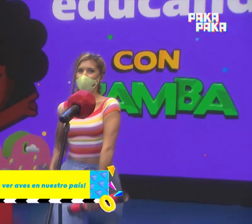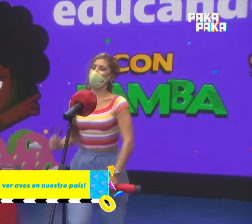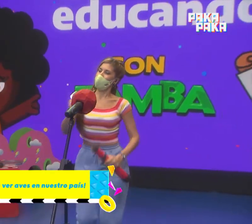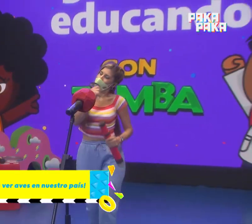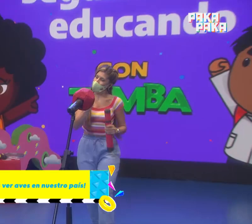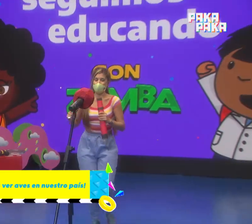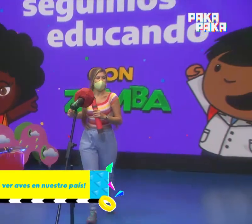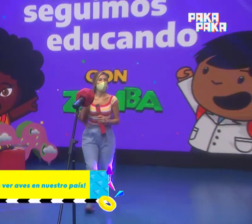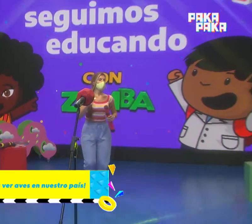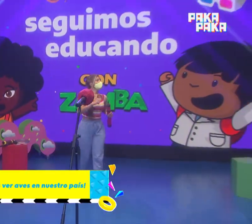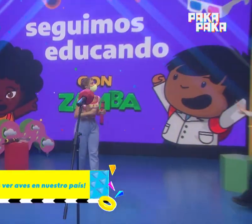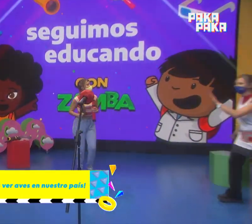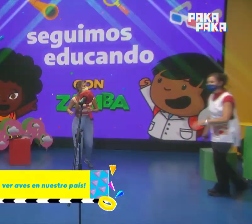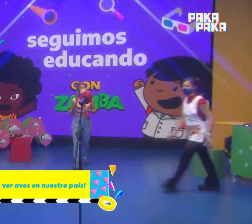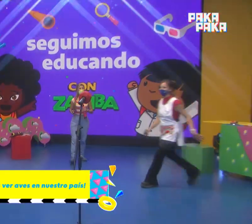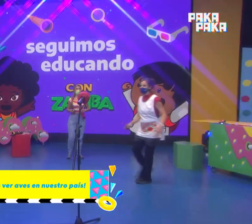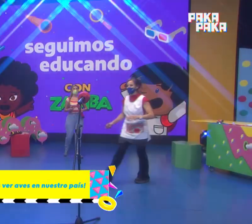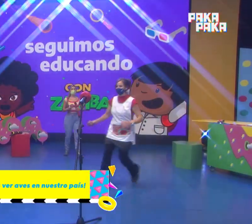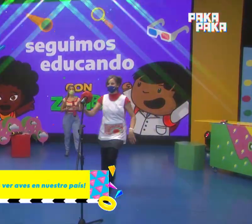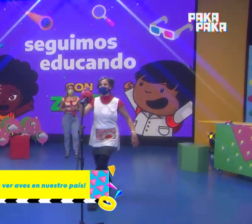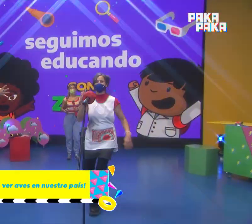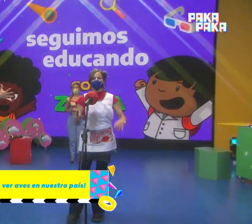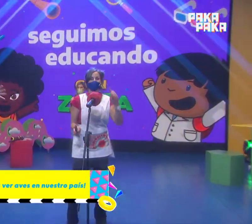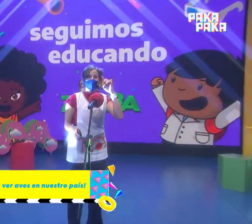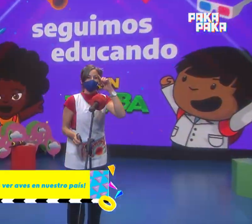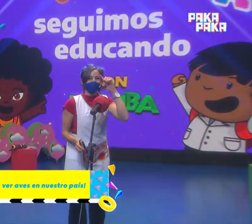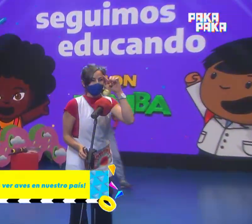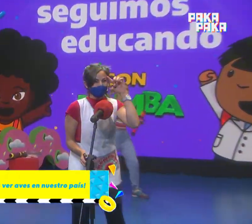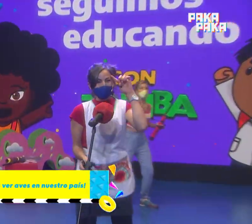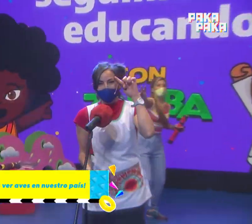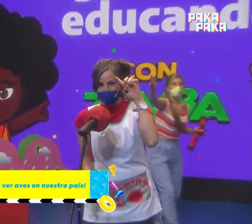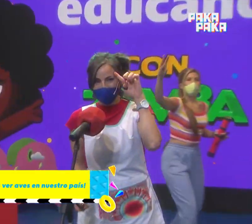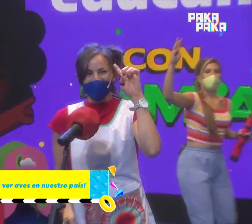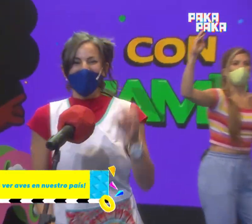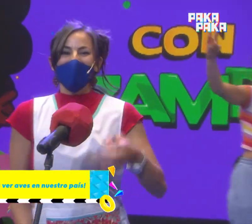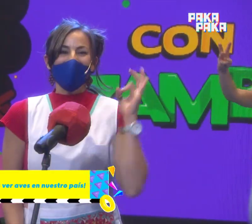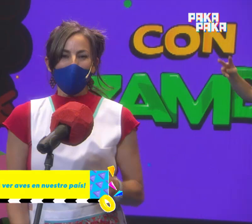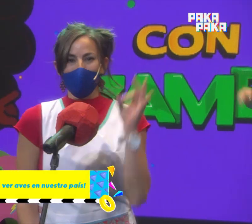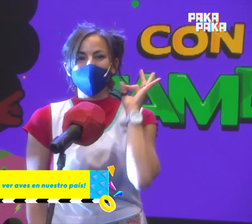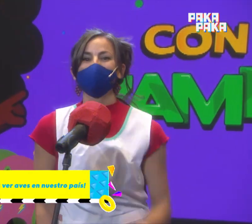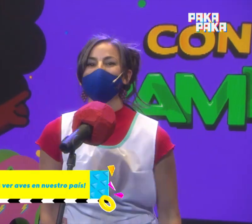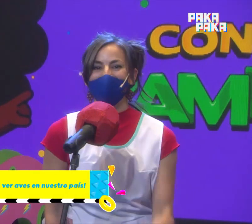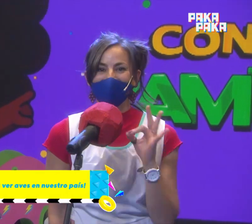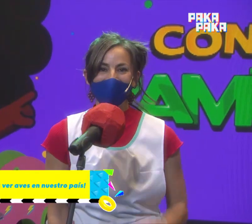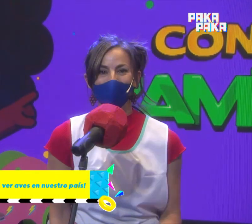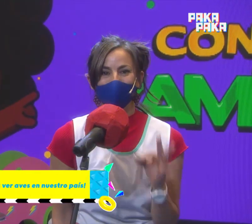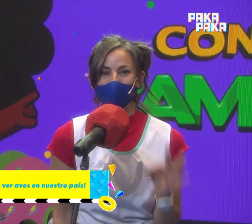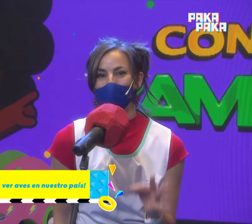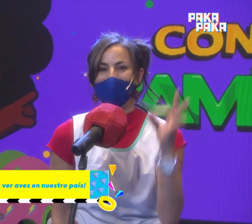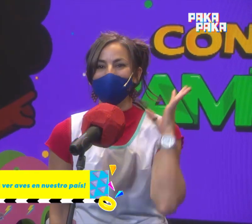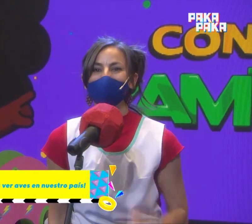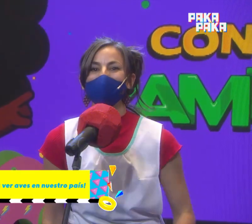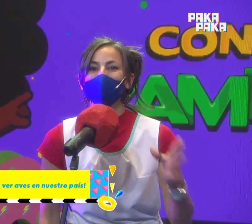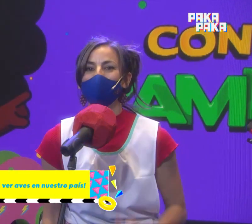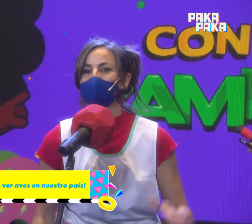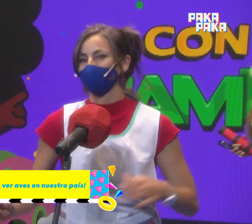Claro que sí. Lara. Me hace falta, mirá. Cinco. Me hace falta que cuenten, porque ya lo pensé. La meseta del lago Strobel